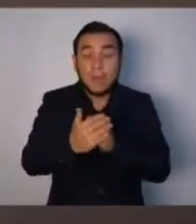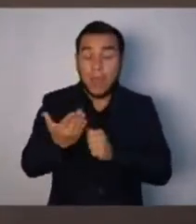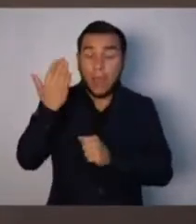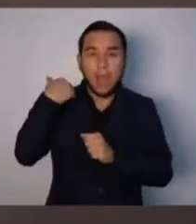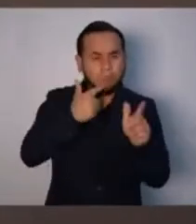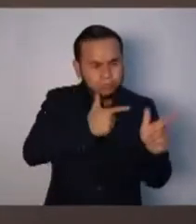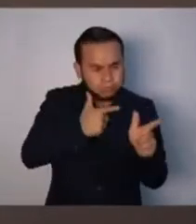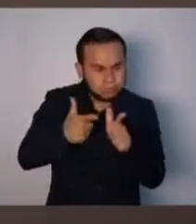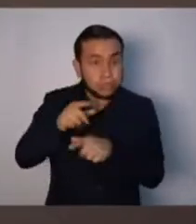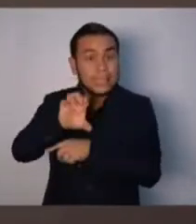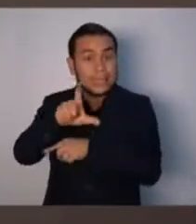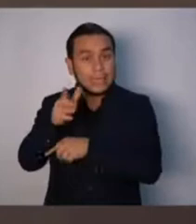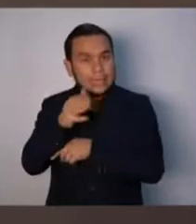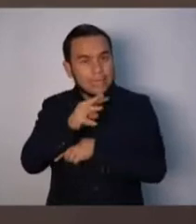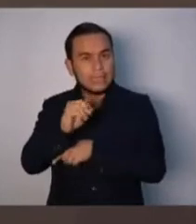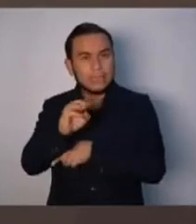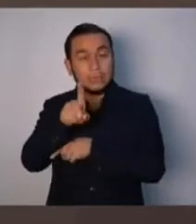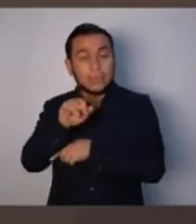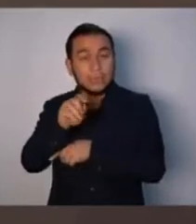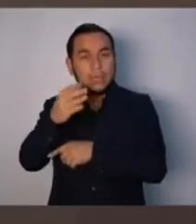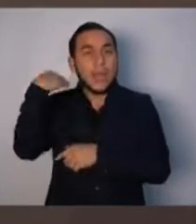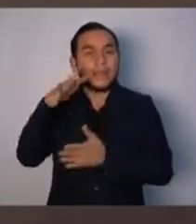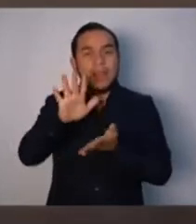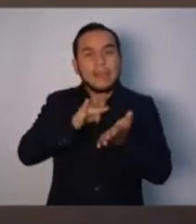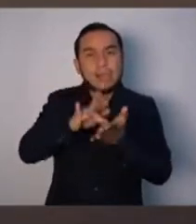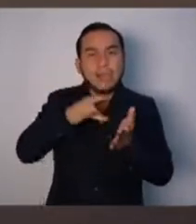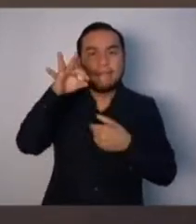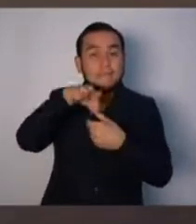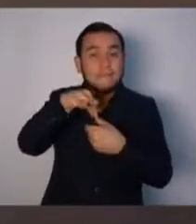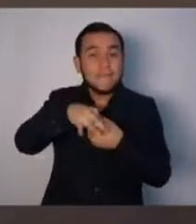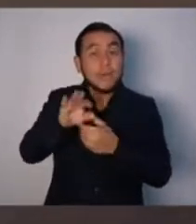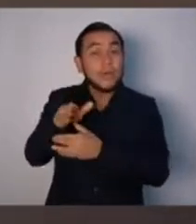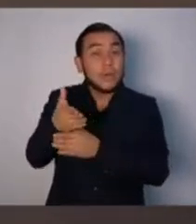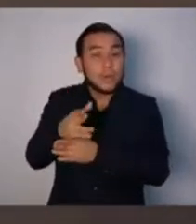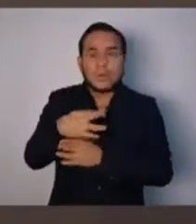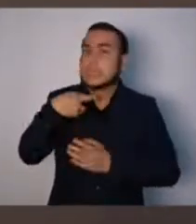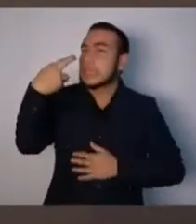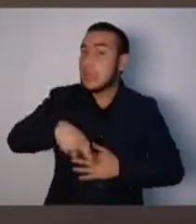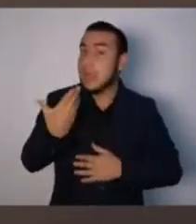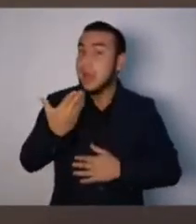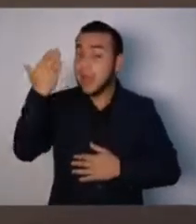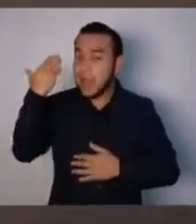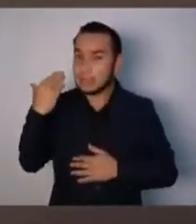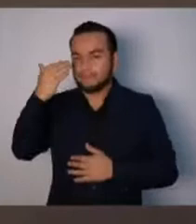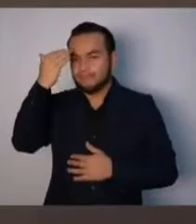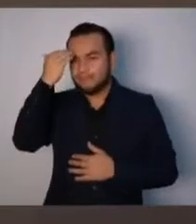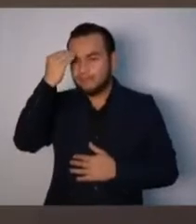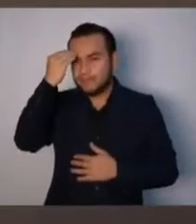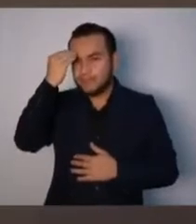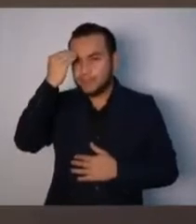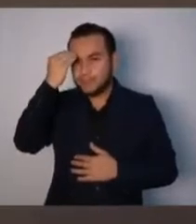sido utilizada no sólo para fines políticos-electorales que fue utilizada así y esta es una realidad